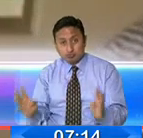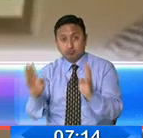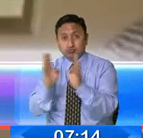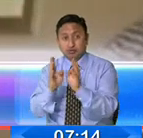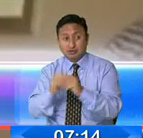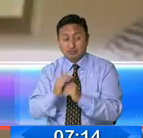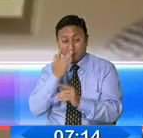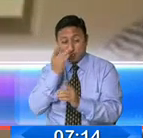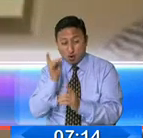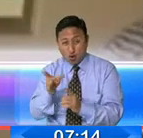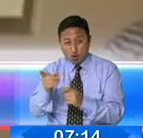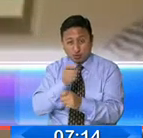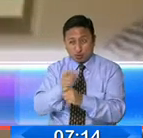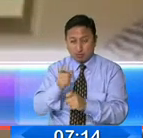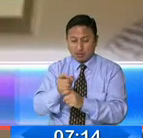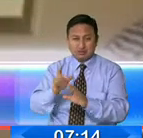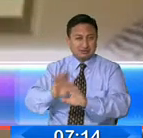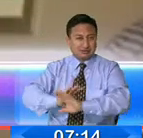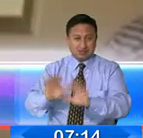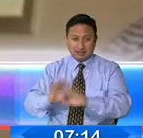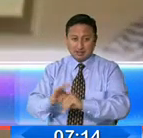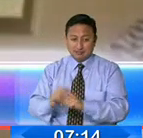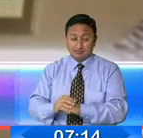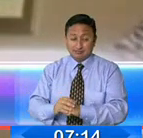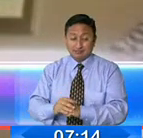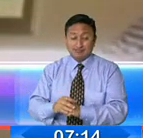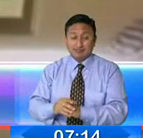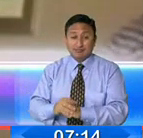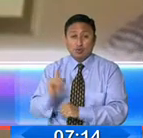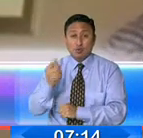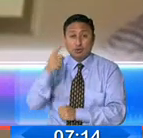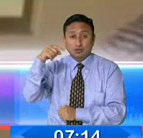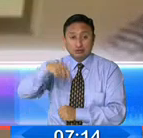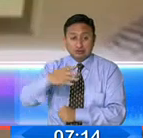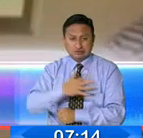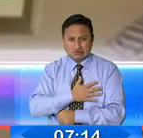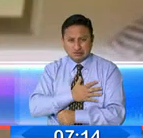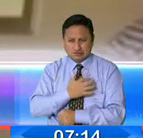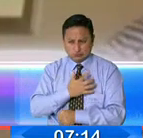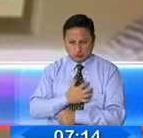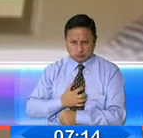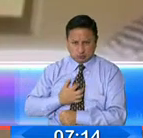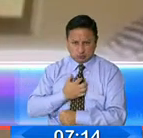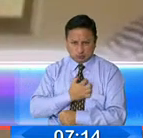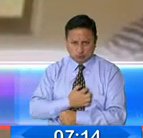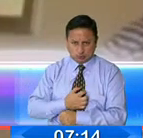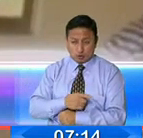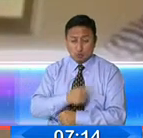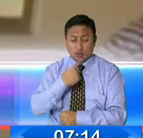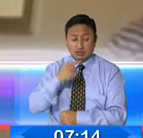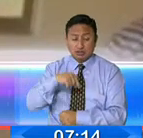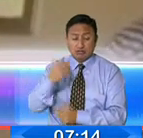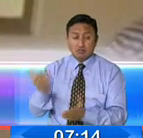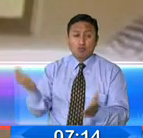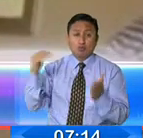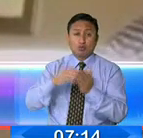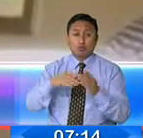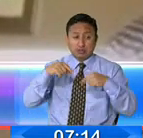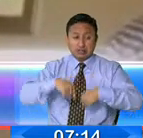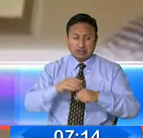odio, la persecución de aquellos que solo tienen su alma dañada y hablan de que quieren regresar por